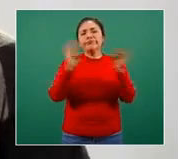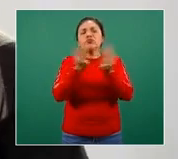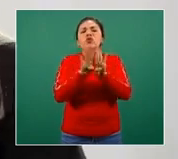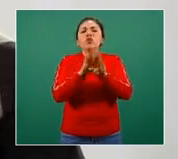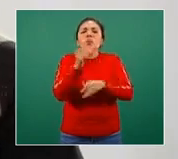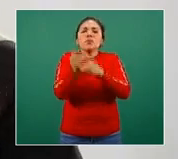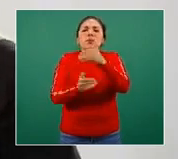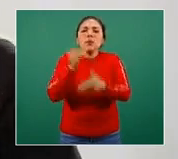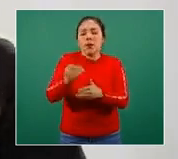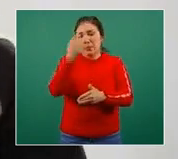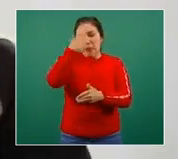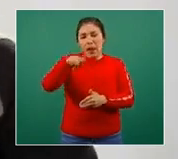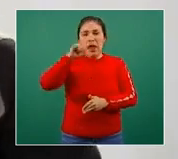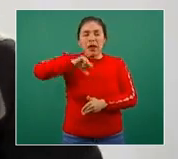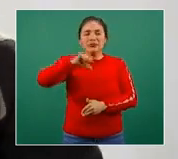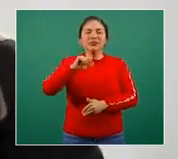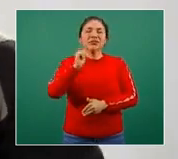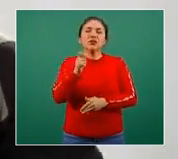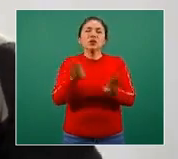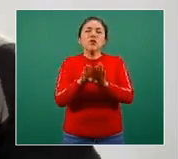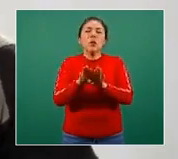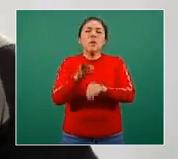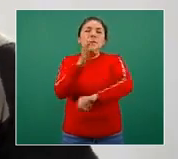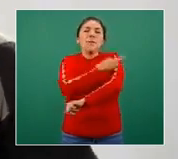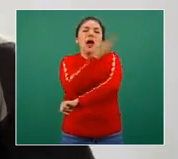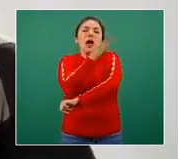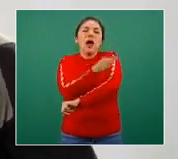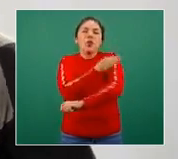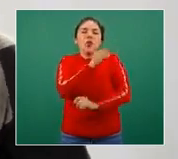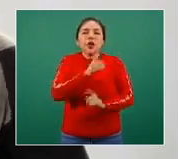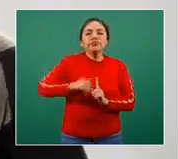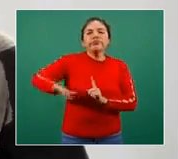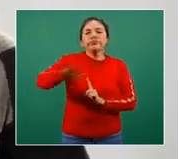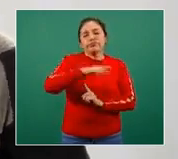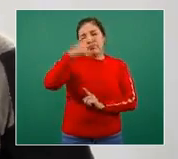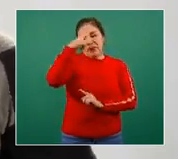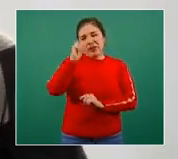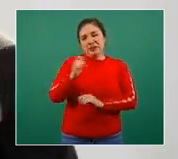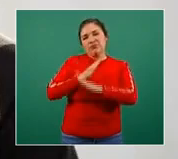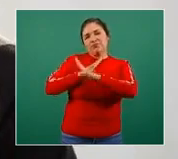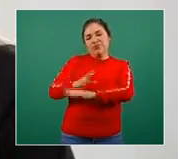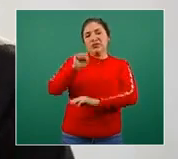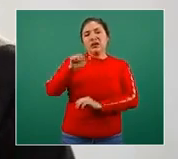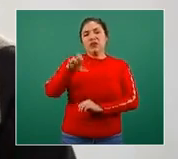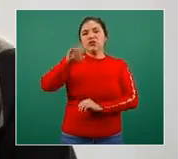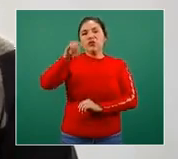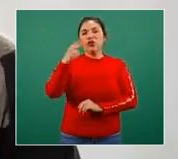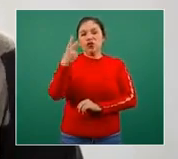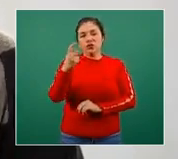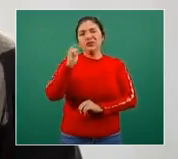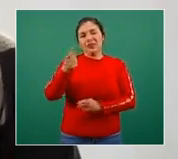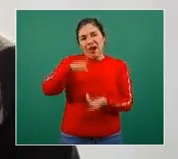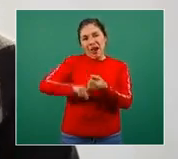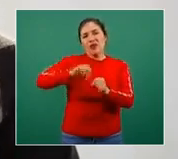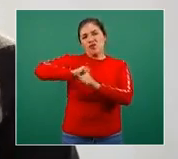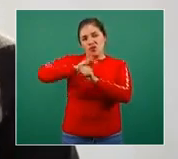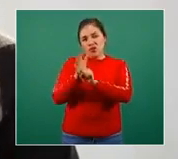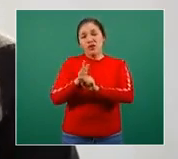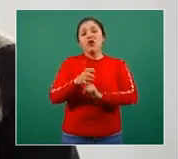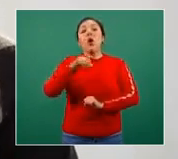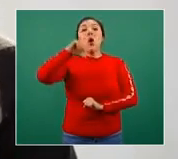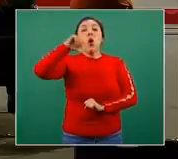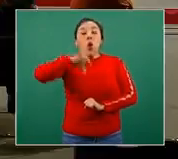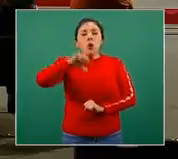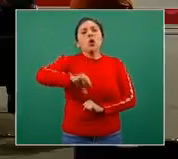avance de la campaña de vacunación precisamente contra el virus SARS-CoV-2 que produce la COVID-19. Y el día de hoy tenemos